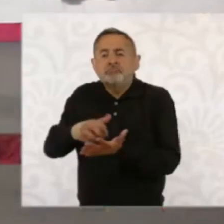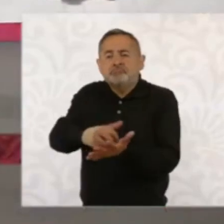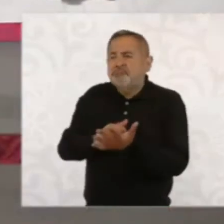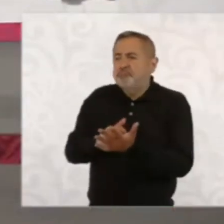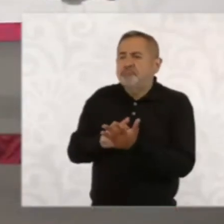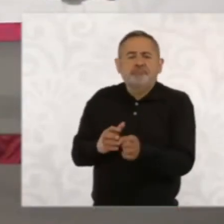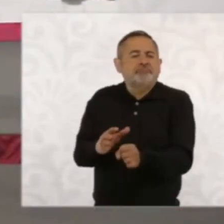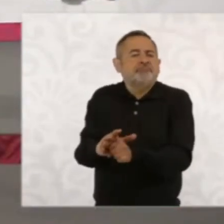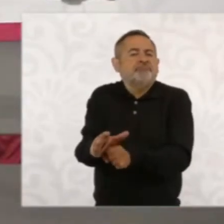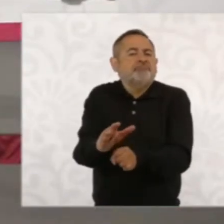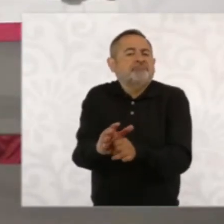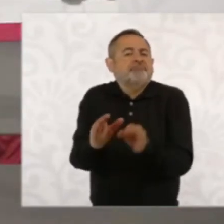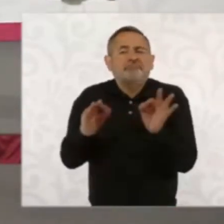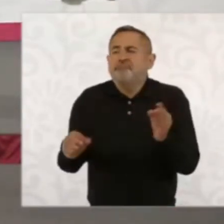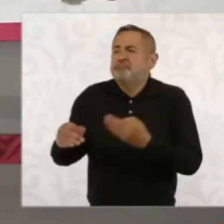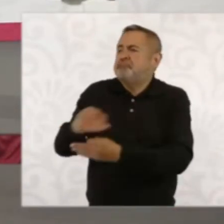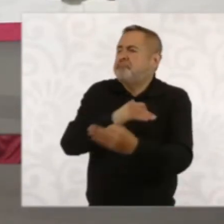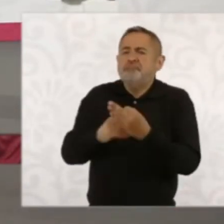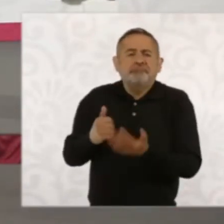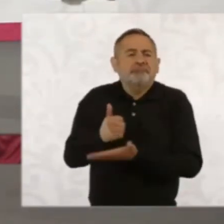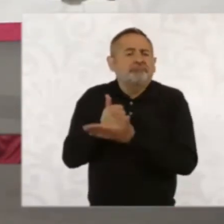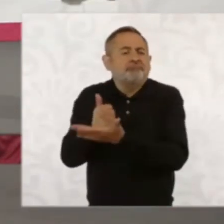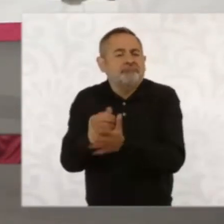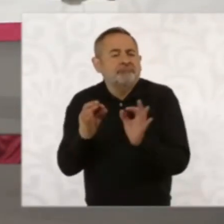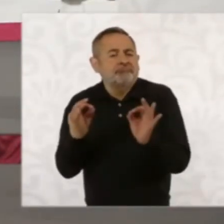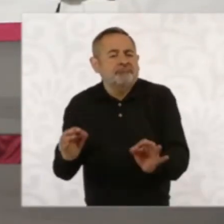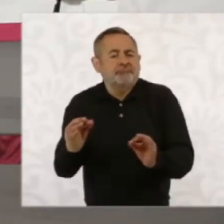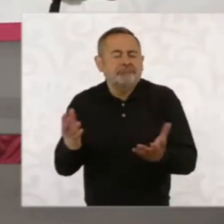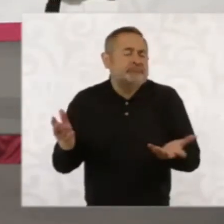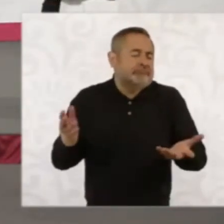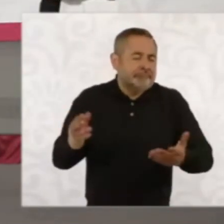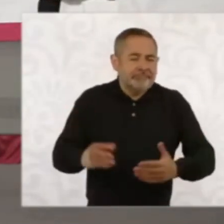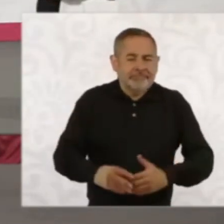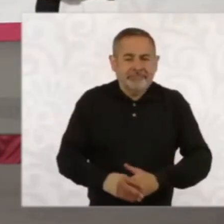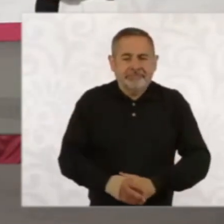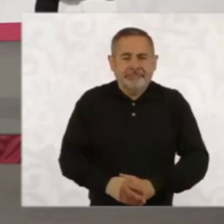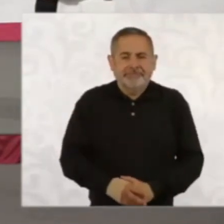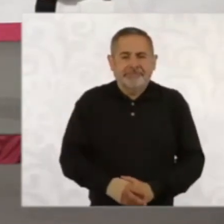favor. Ya es la última.